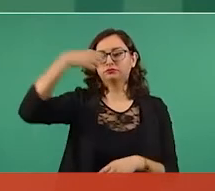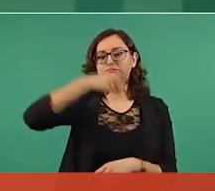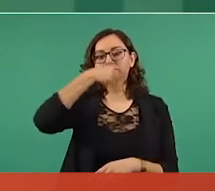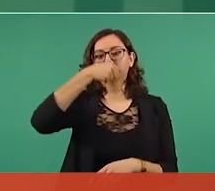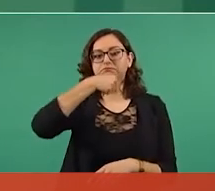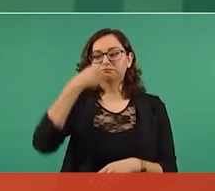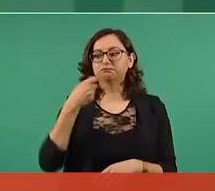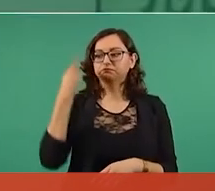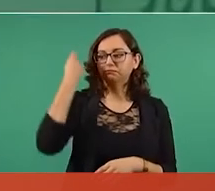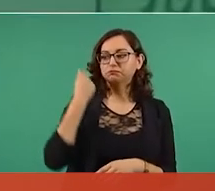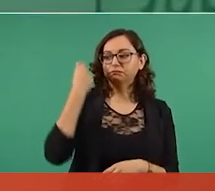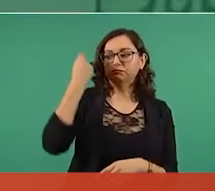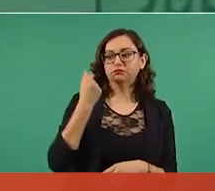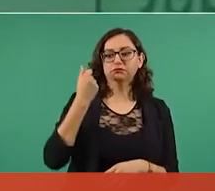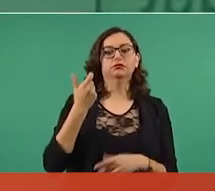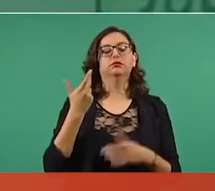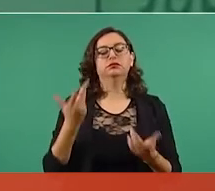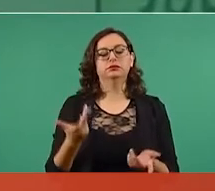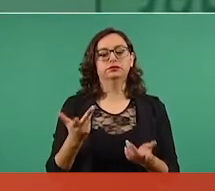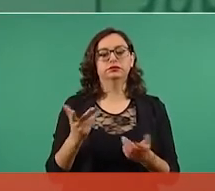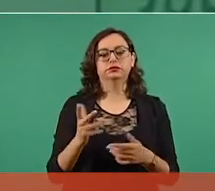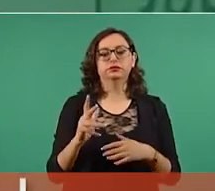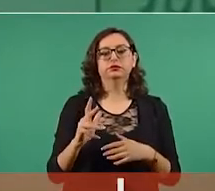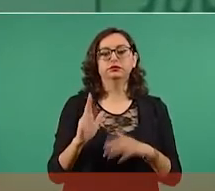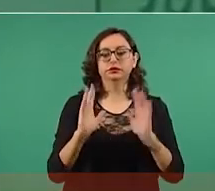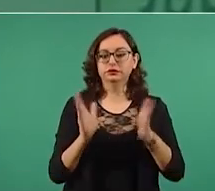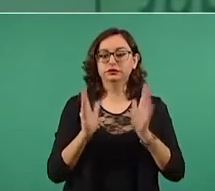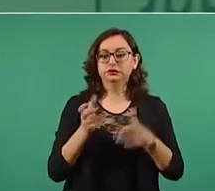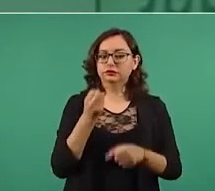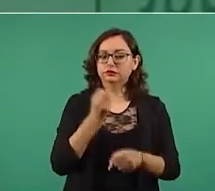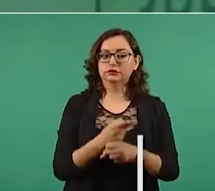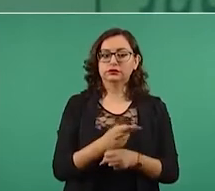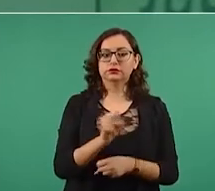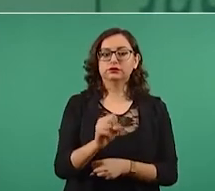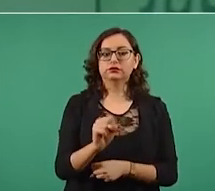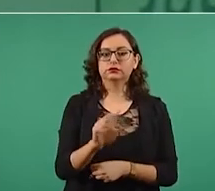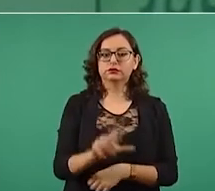mayores. Se va a entregar a partir de los 65 años.